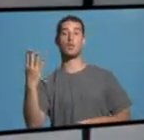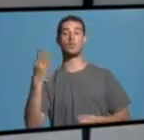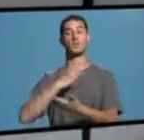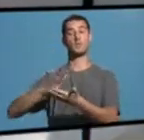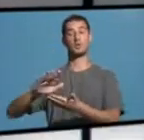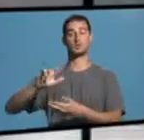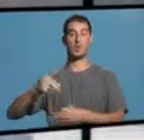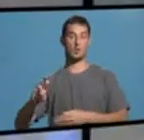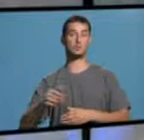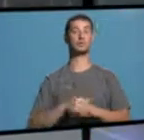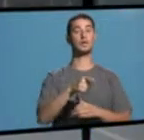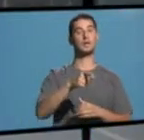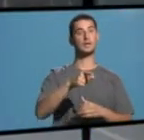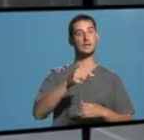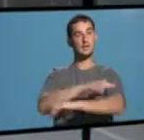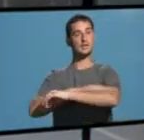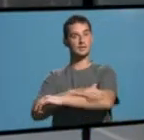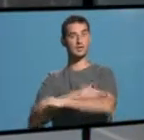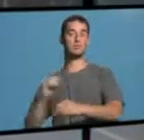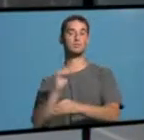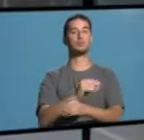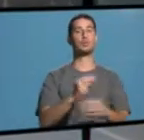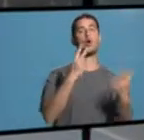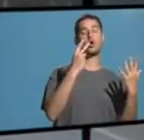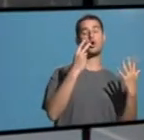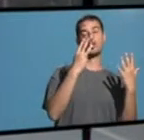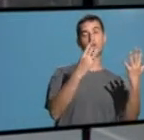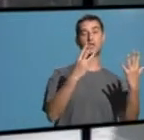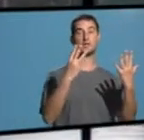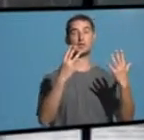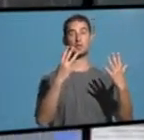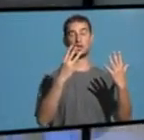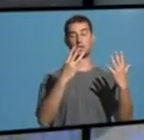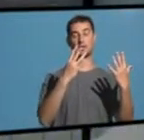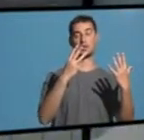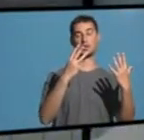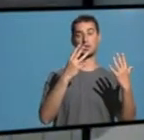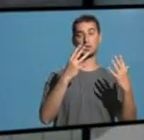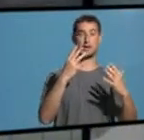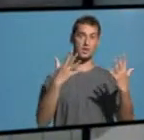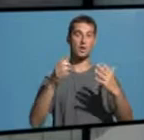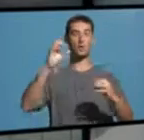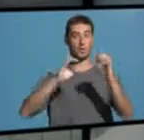de euros, dos que o Ministerio de Medio Ambiente aportou o 85% e a Xunta de Galicia o 15% restante.